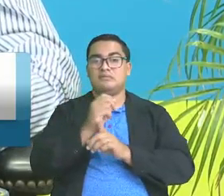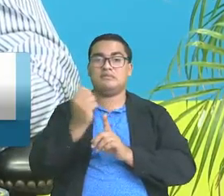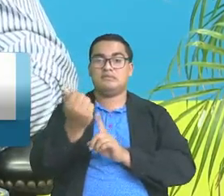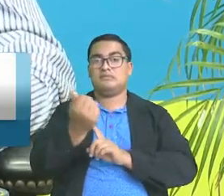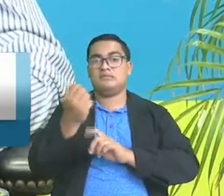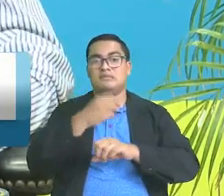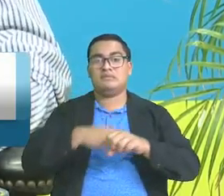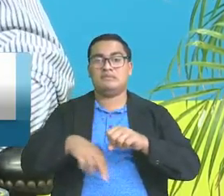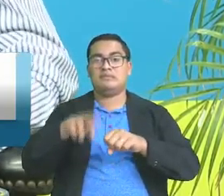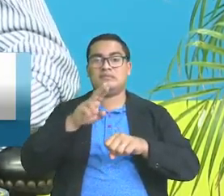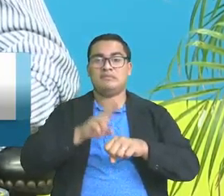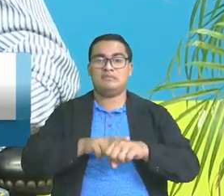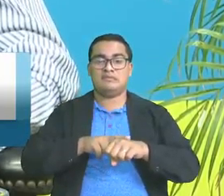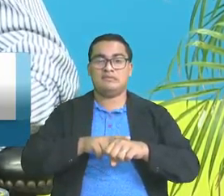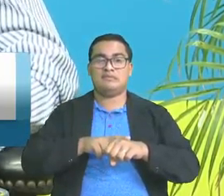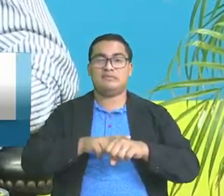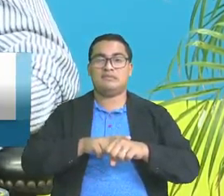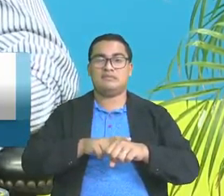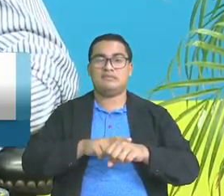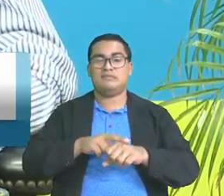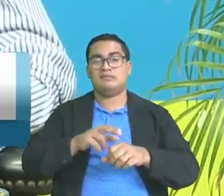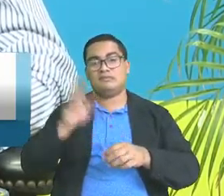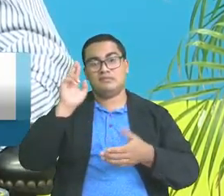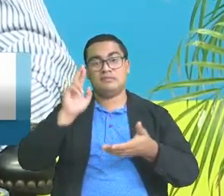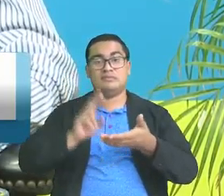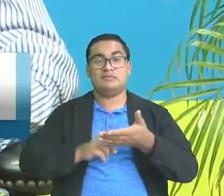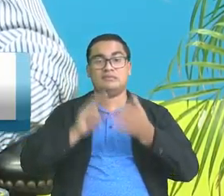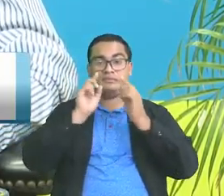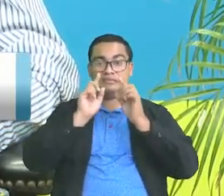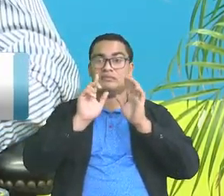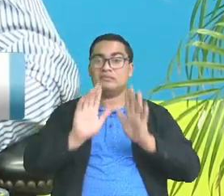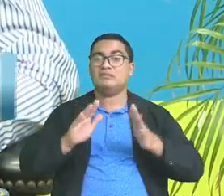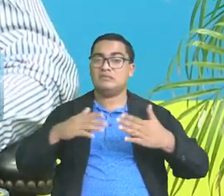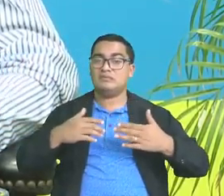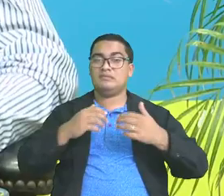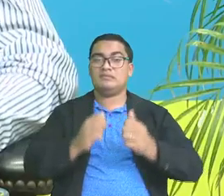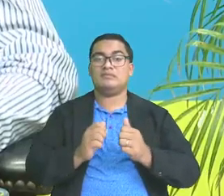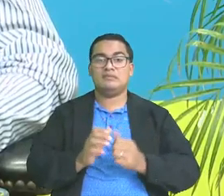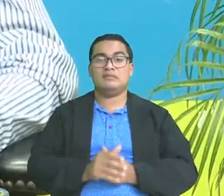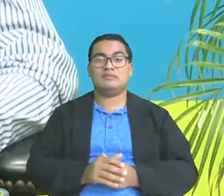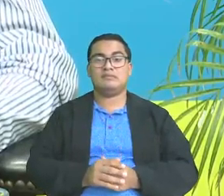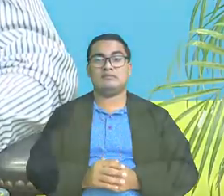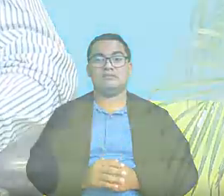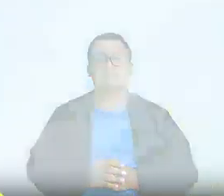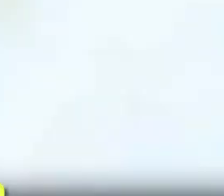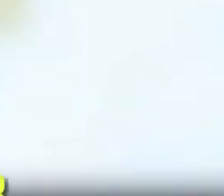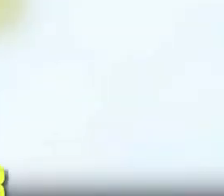canal 98, el canal de la Asamblea Nacional. Y recuerde que prevenir también es salud.